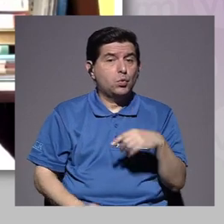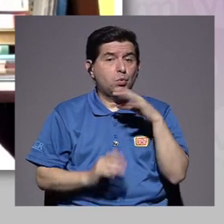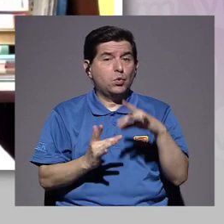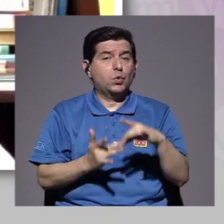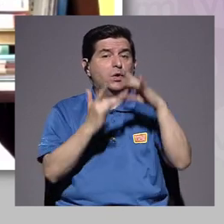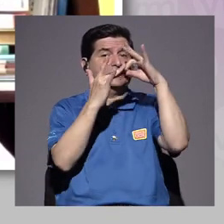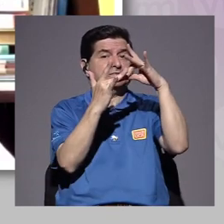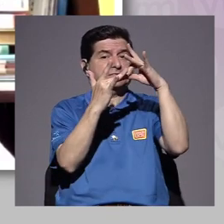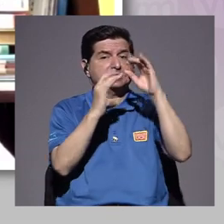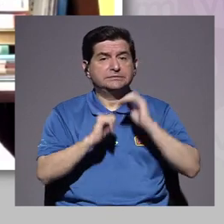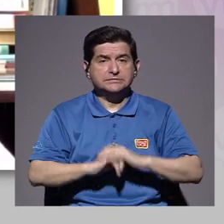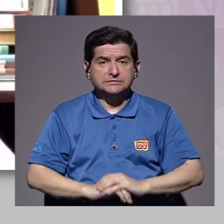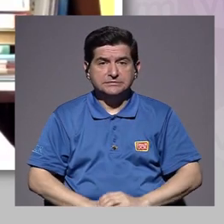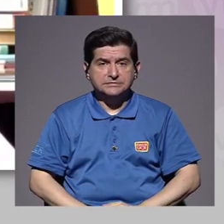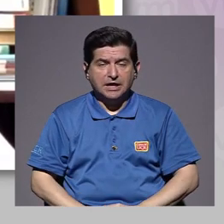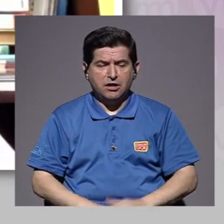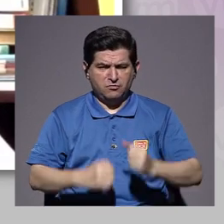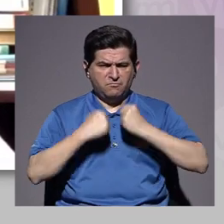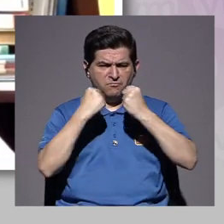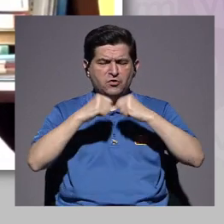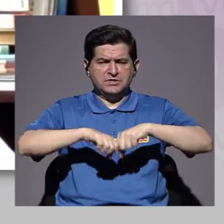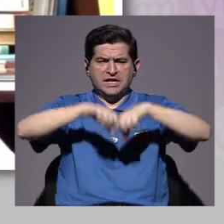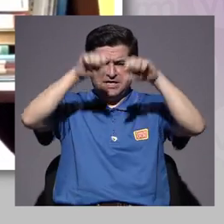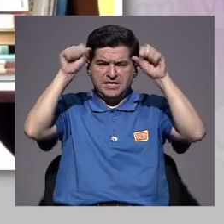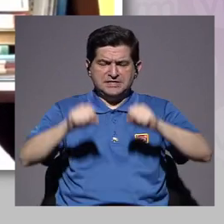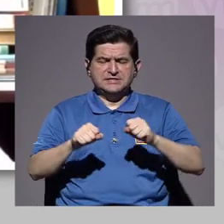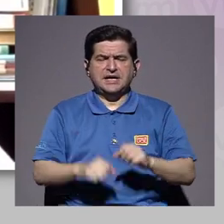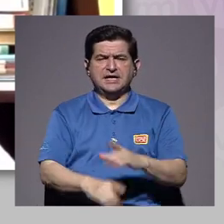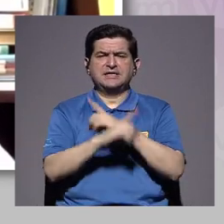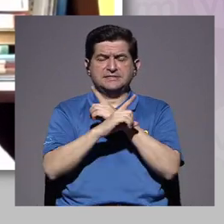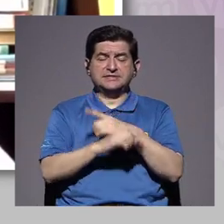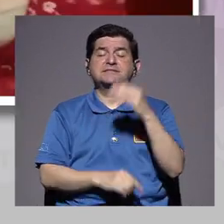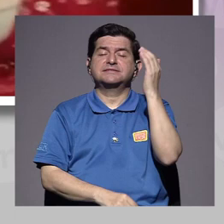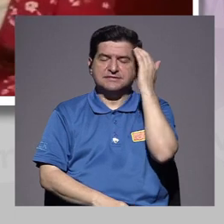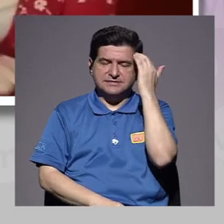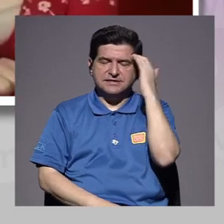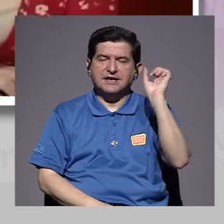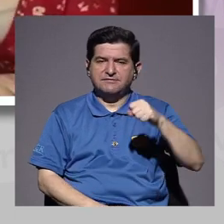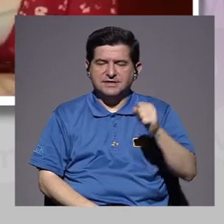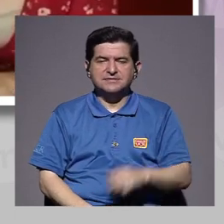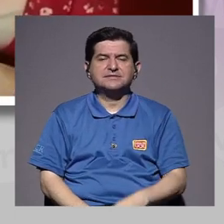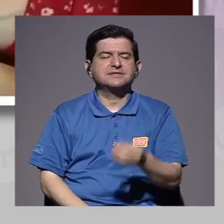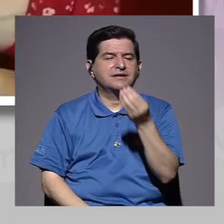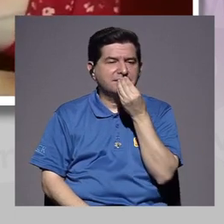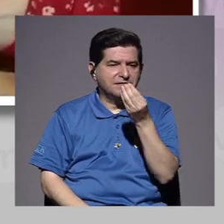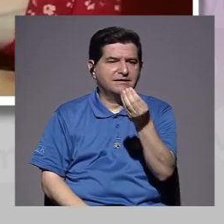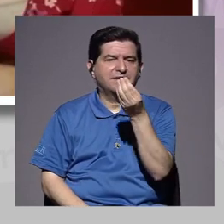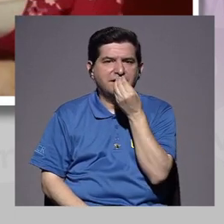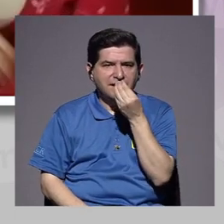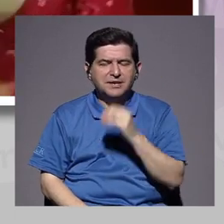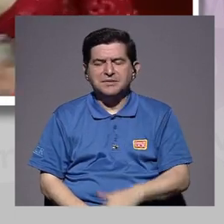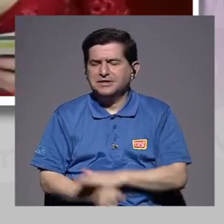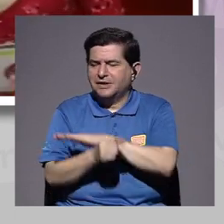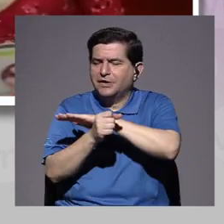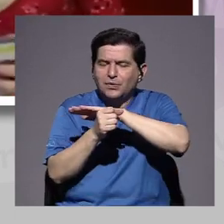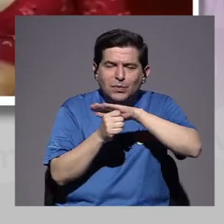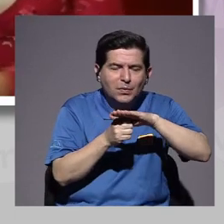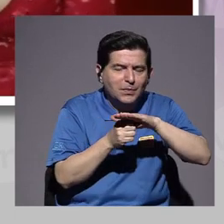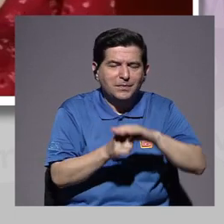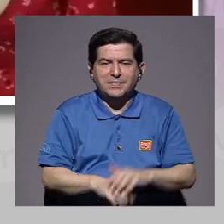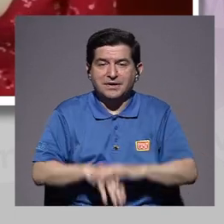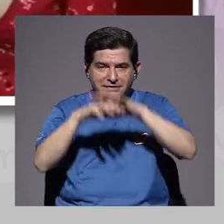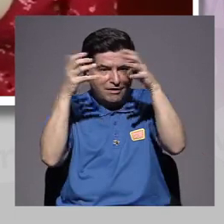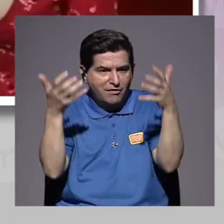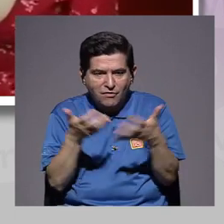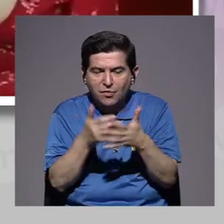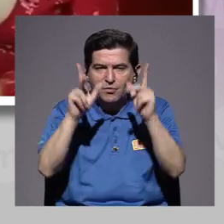especial fortalece el sistema inmunológico. Sí sabemos que es la alimentación integral o global que la